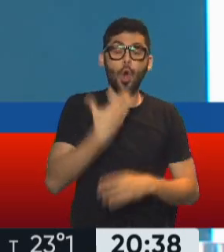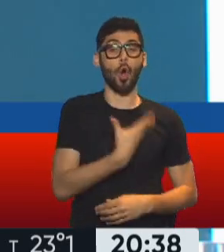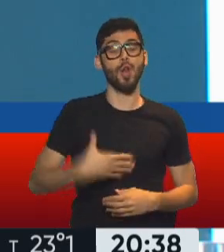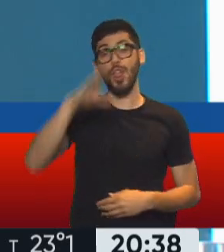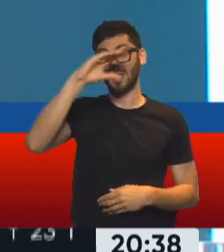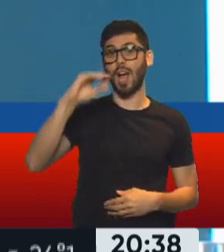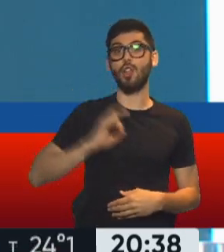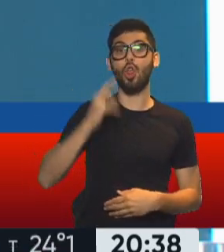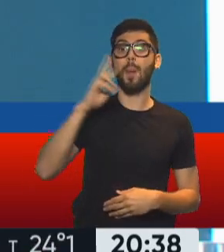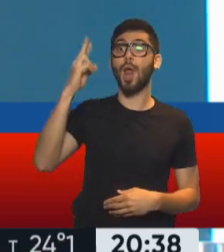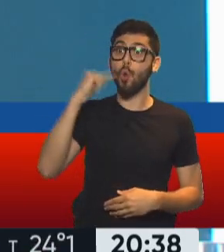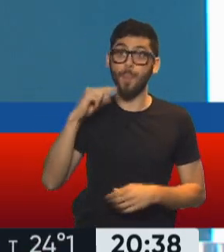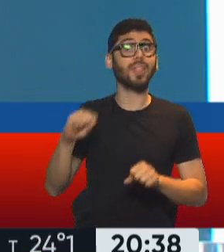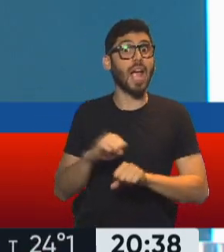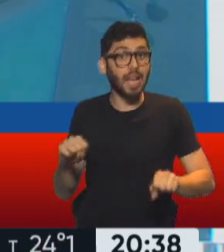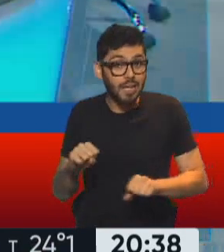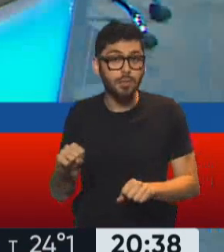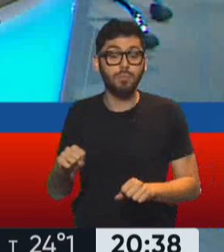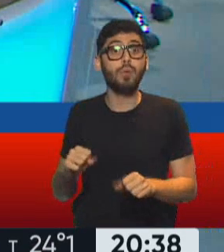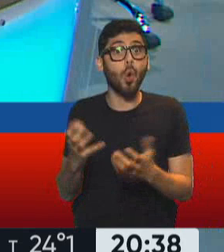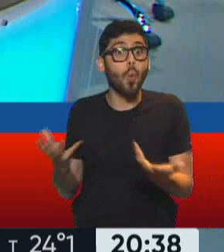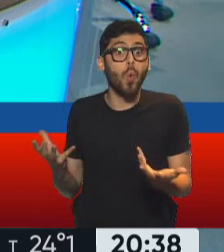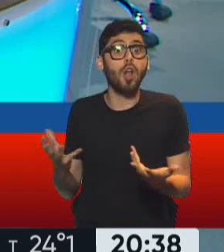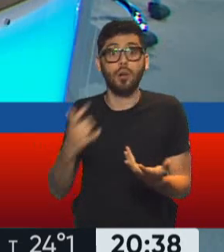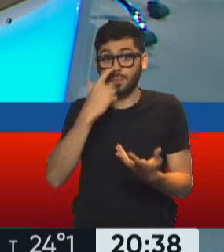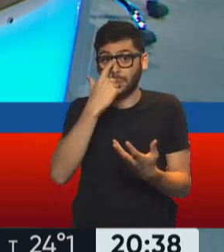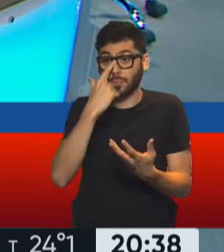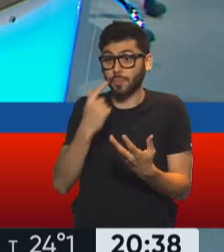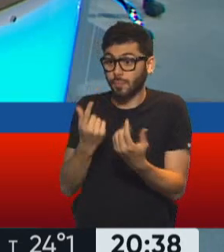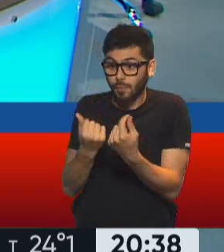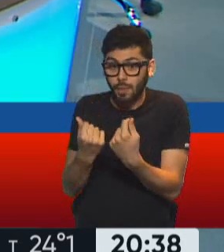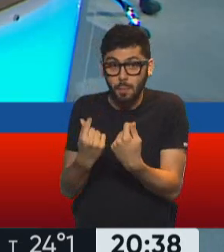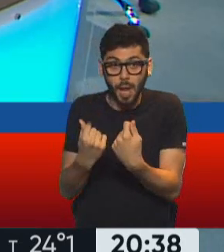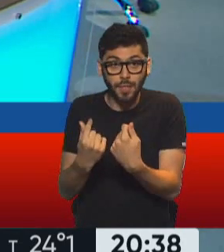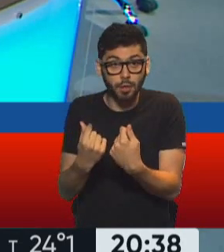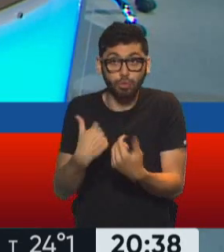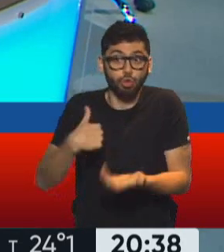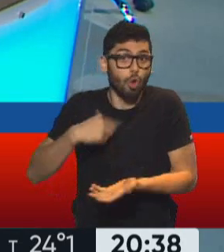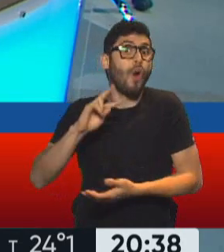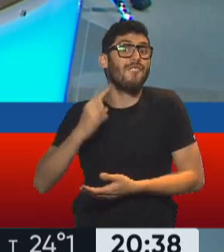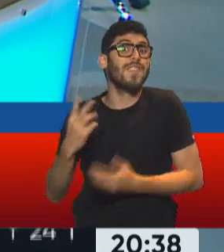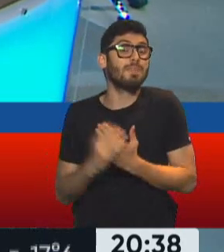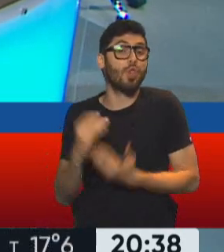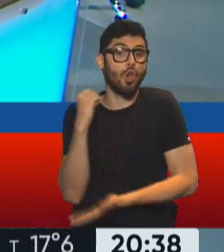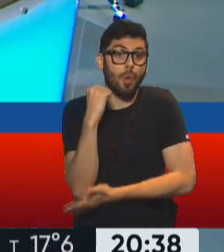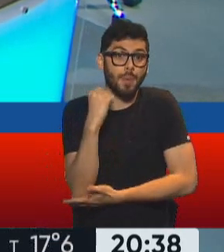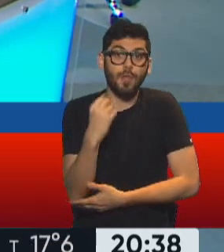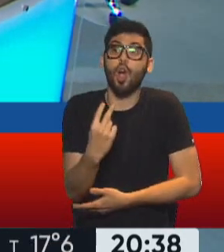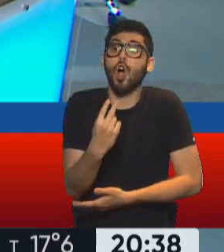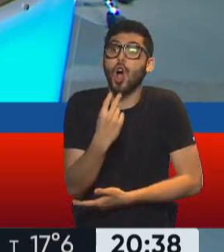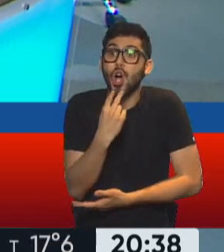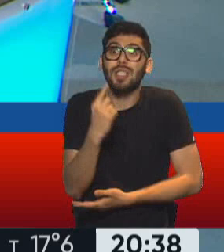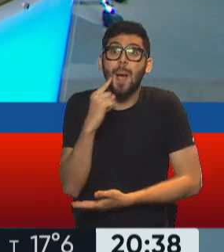2009, con la crisis del 2009, que también... Bueno, la masa crítica de fondos, y me tocó porque era viceministro de Economía, eran 11.000 millones de